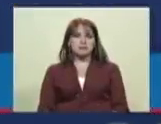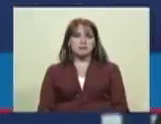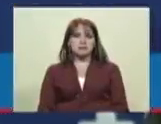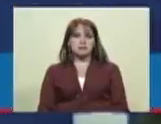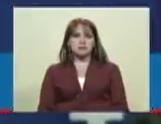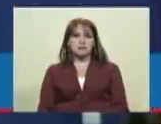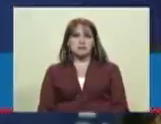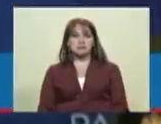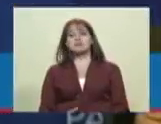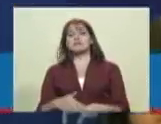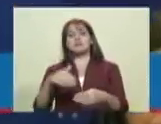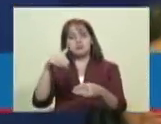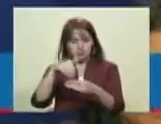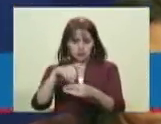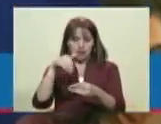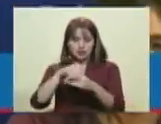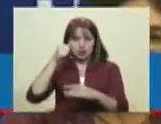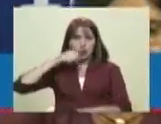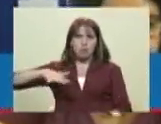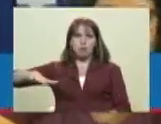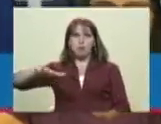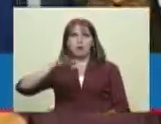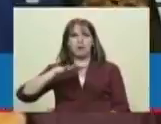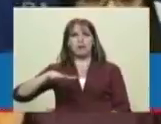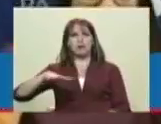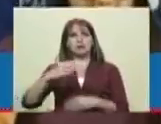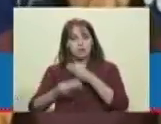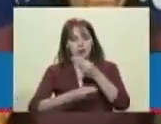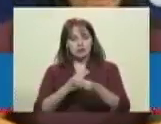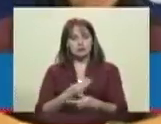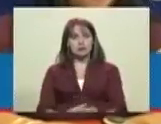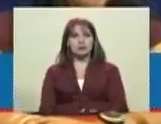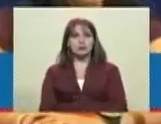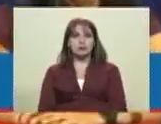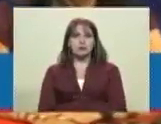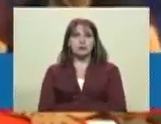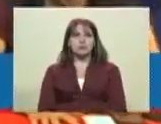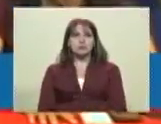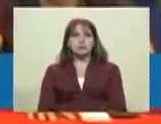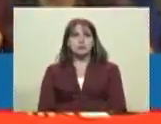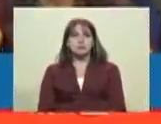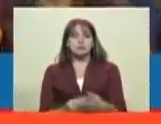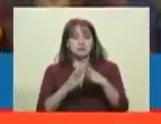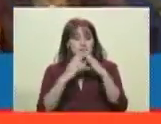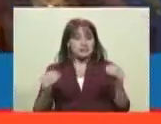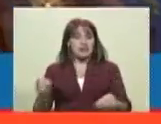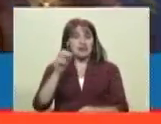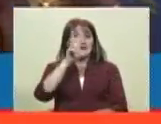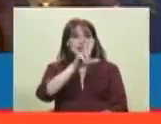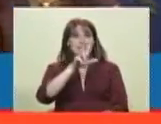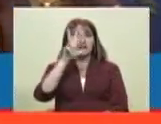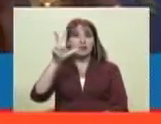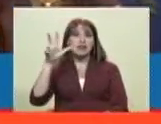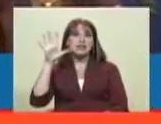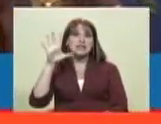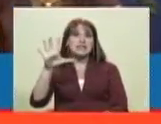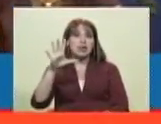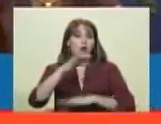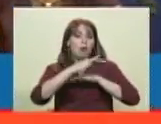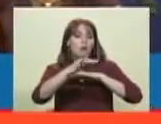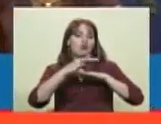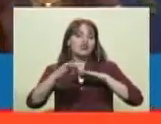Y hubo elección en ese pueblo, en ese municipio, como hubo elección en los 335 municipios de